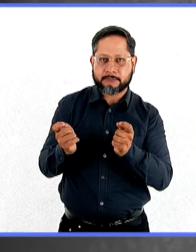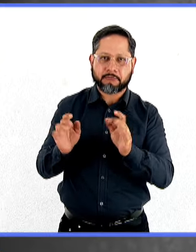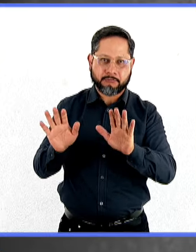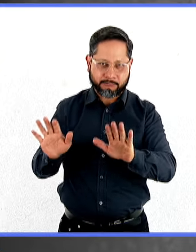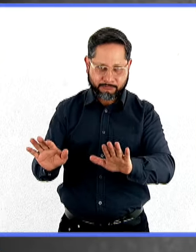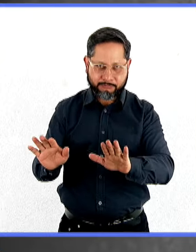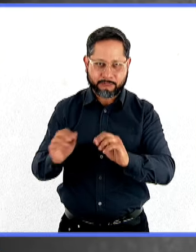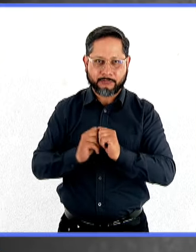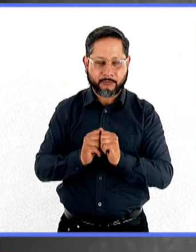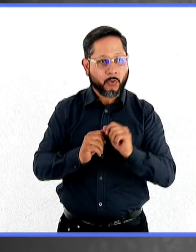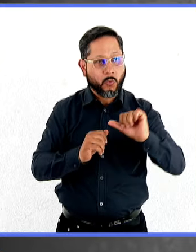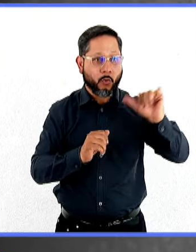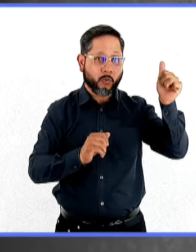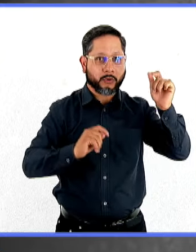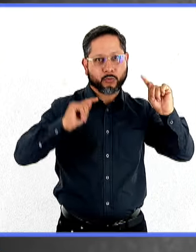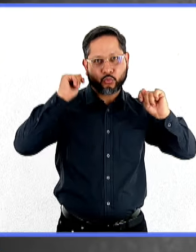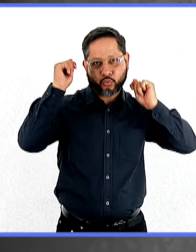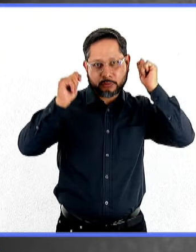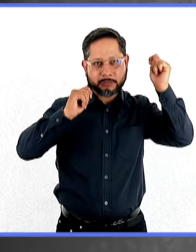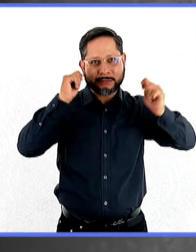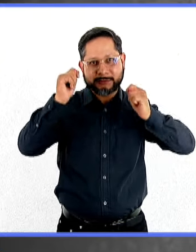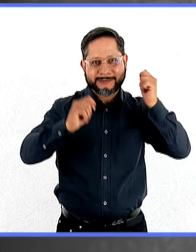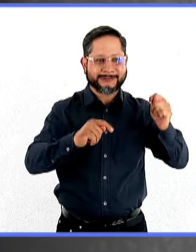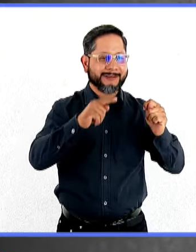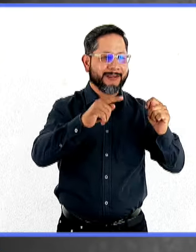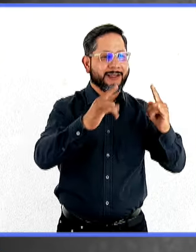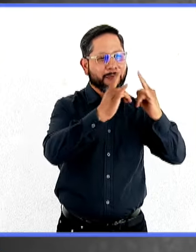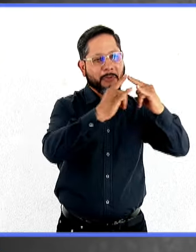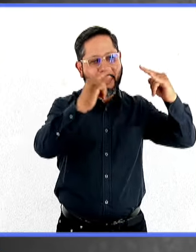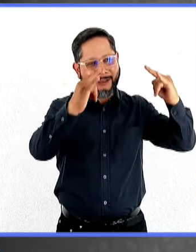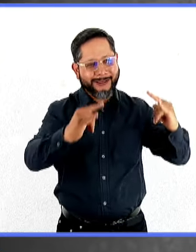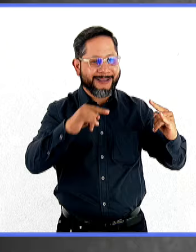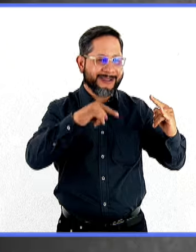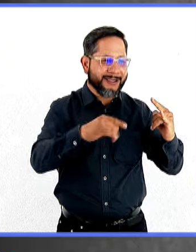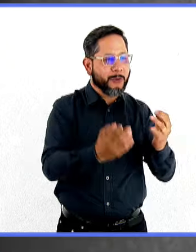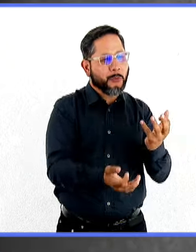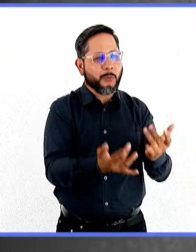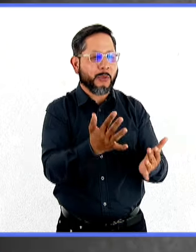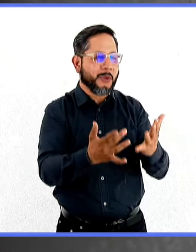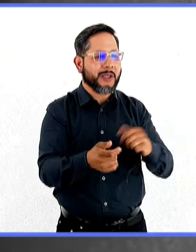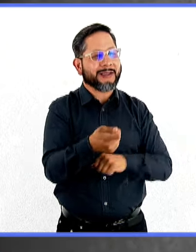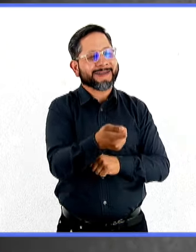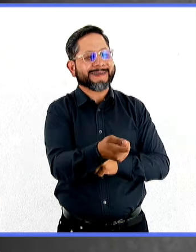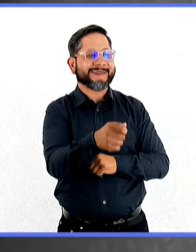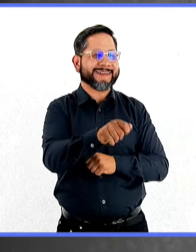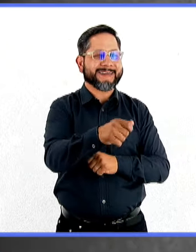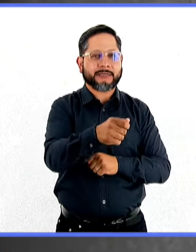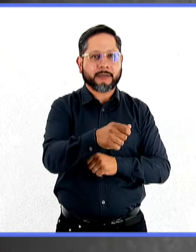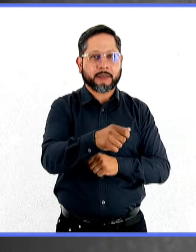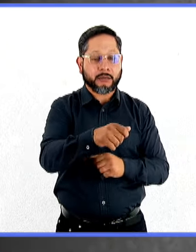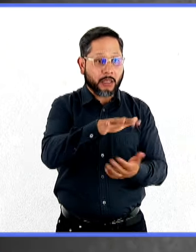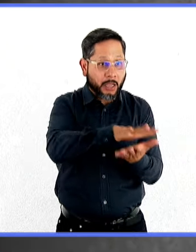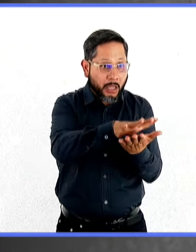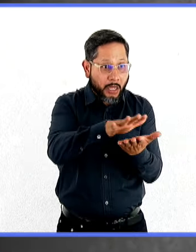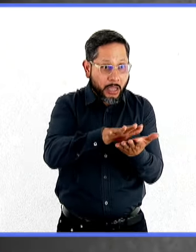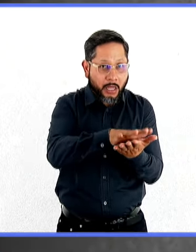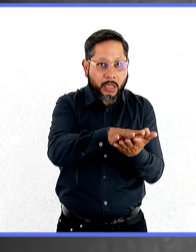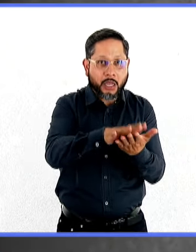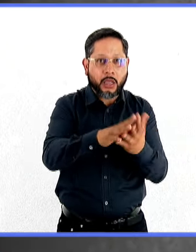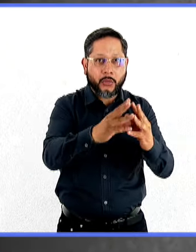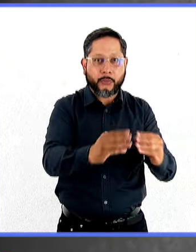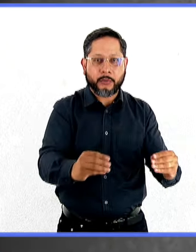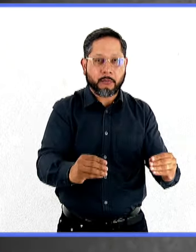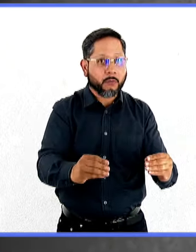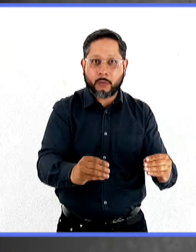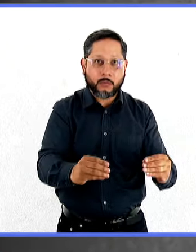eh de turismo eh de acampar de hacer fogatas que se apagan mal o en ocasiones ciertas